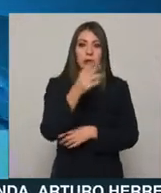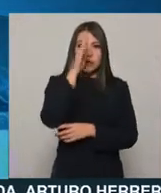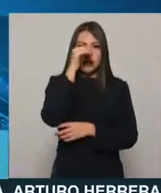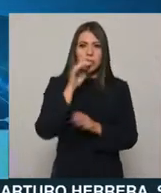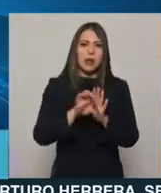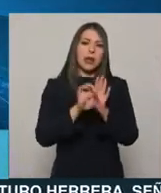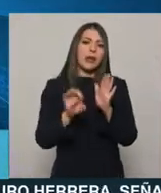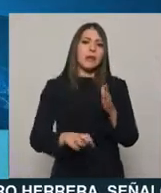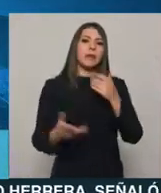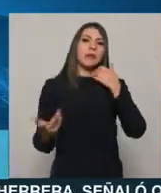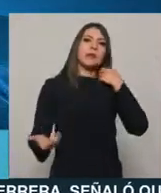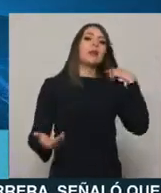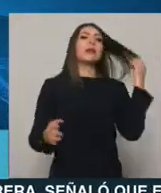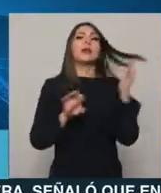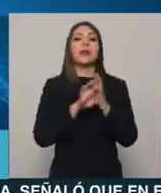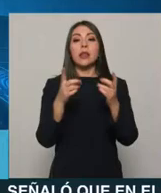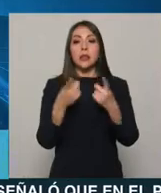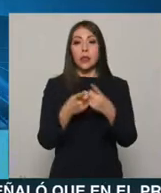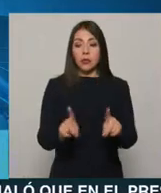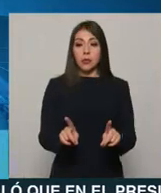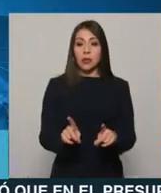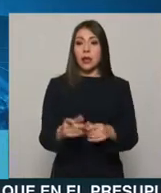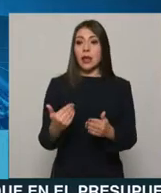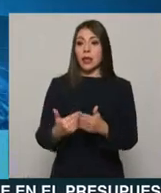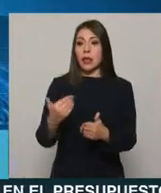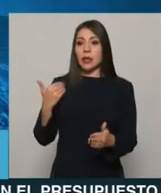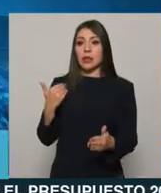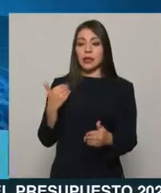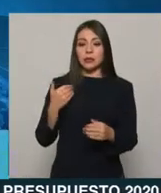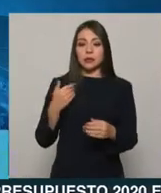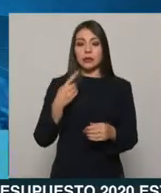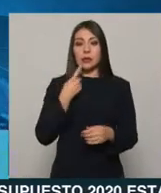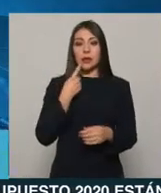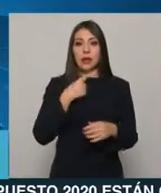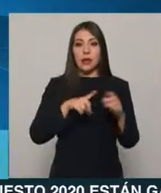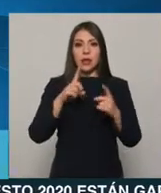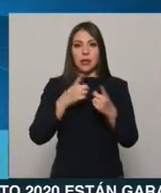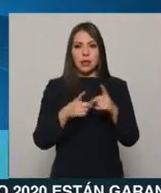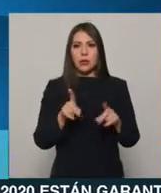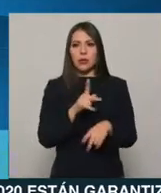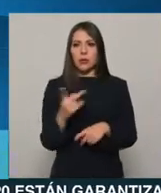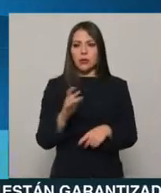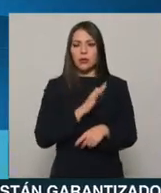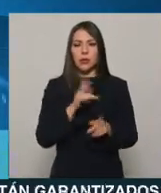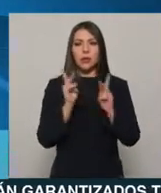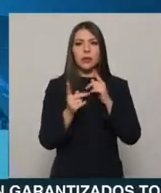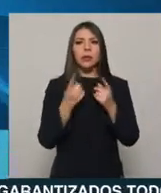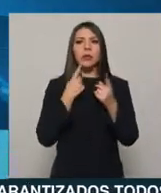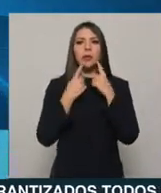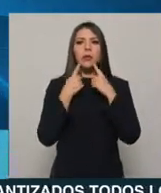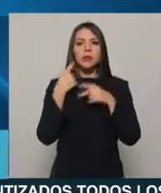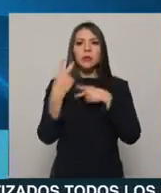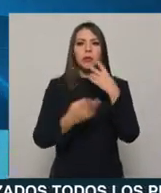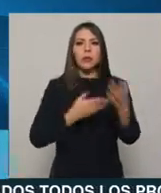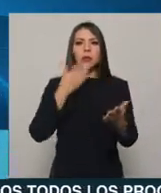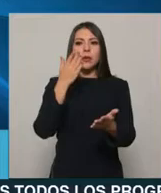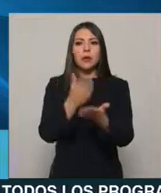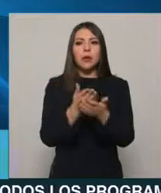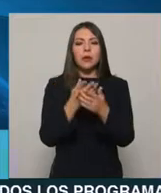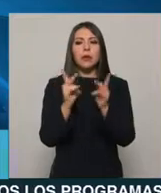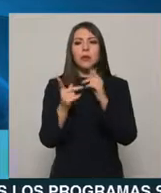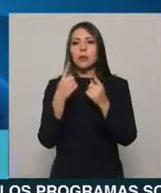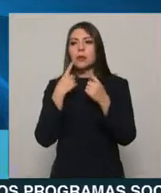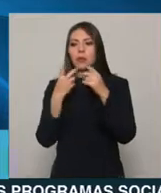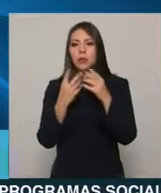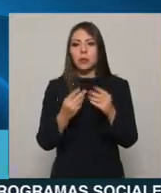se me ocurre un caso de divorcio, antes de llegar a un juicio, ¿la pareja podría llegar a una mediación, a las instalaciones del tribunal? Nosotros no podríamos